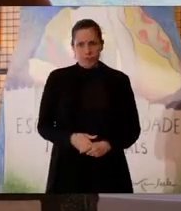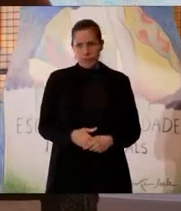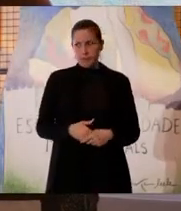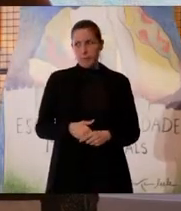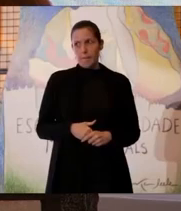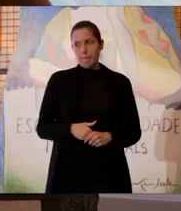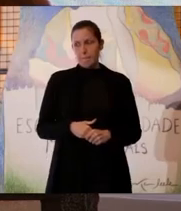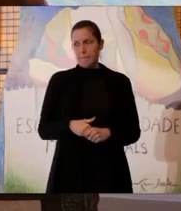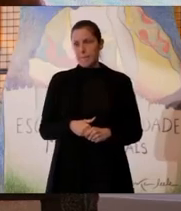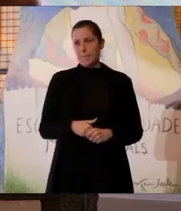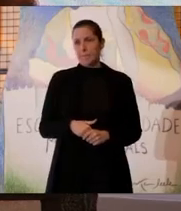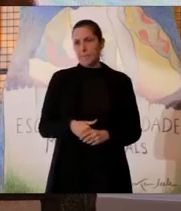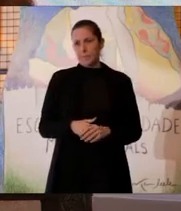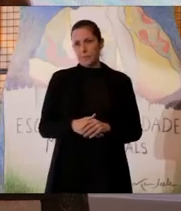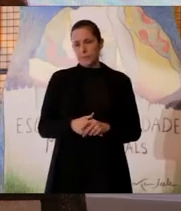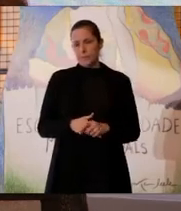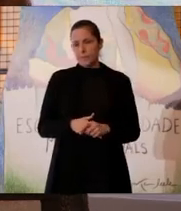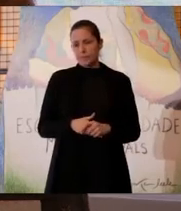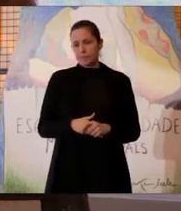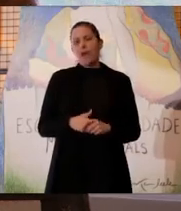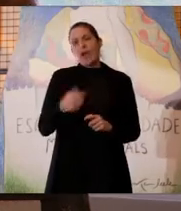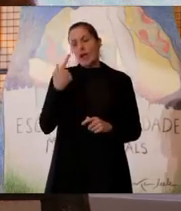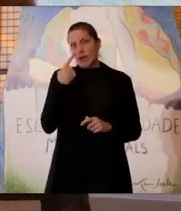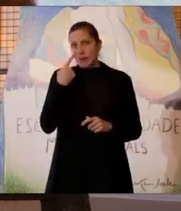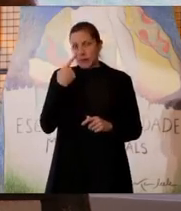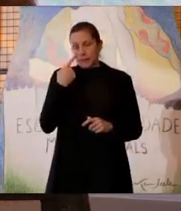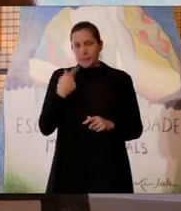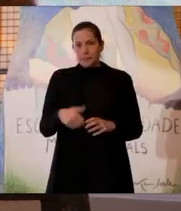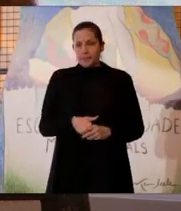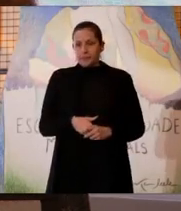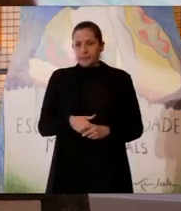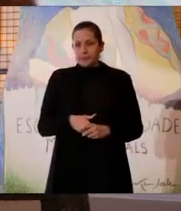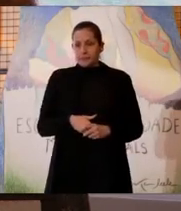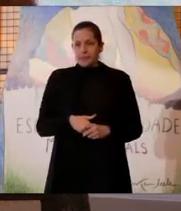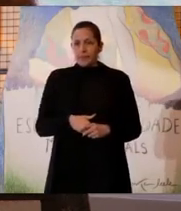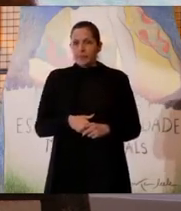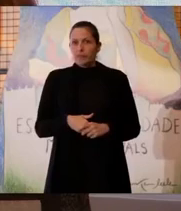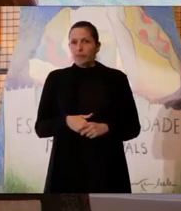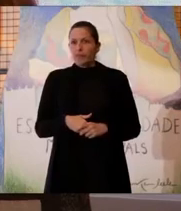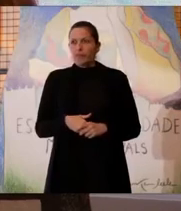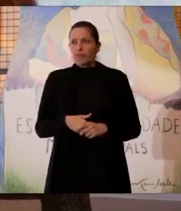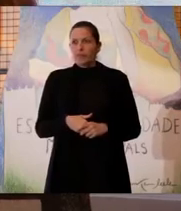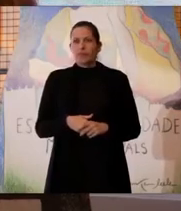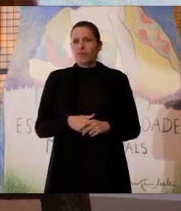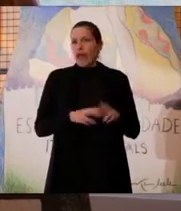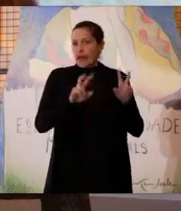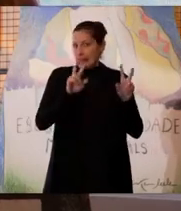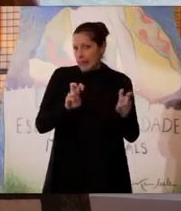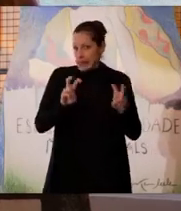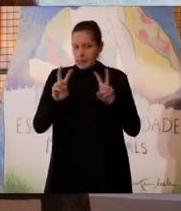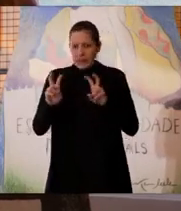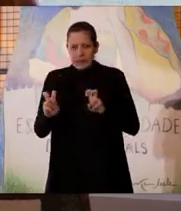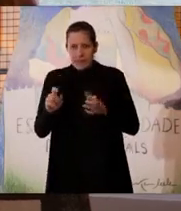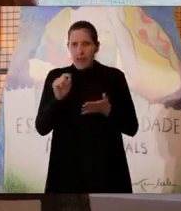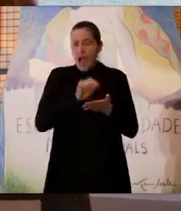Bueno yo sabía a ver las dos cosas las dos cuestiones que has mencionado y he dicho la